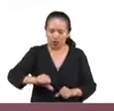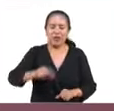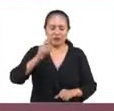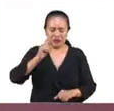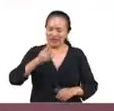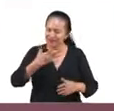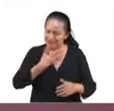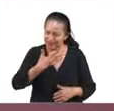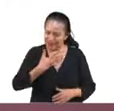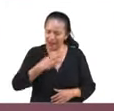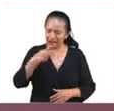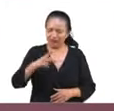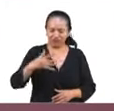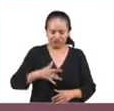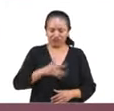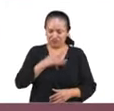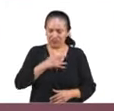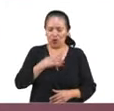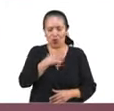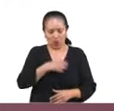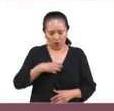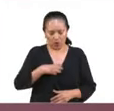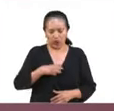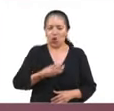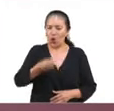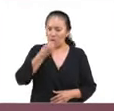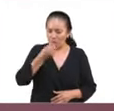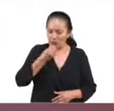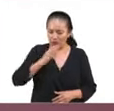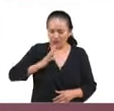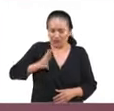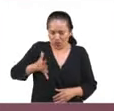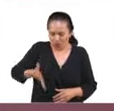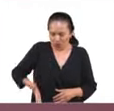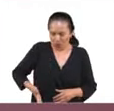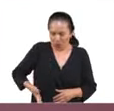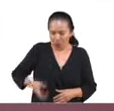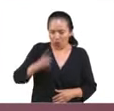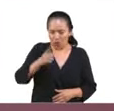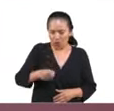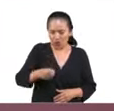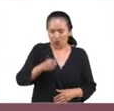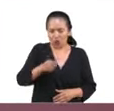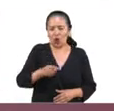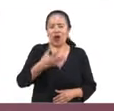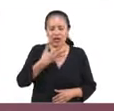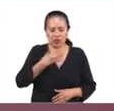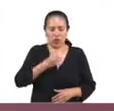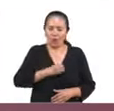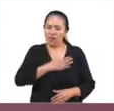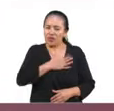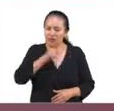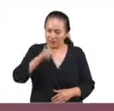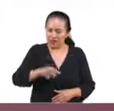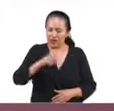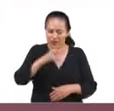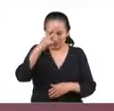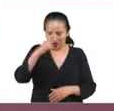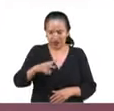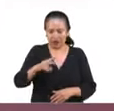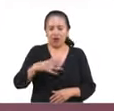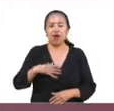dignidad y con mucho orgullo la posibilidad de ser parte de la construcción del bienestar de México.